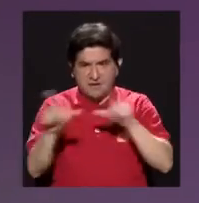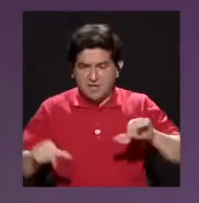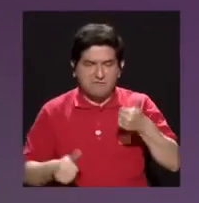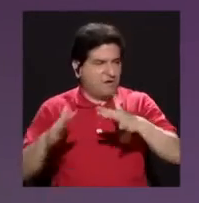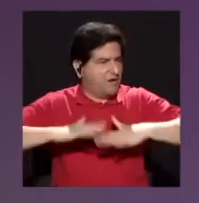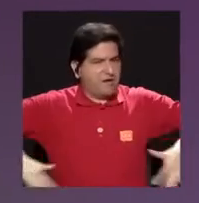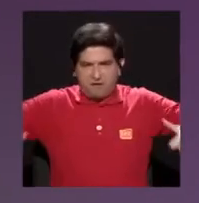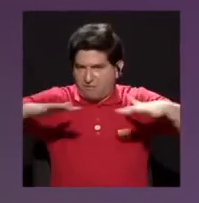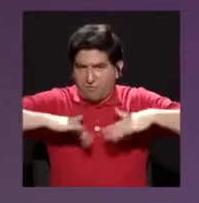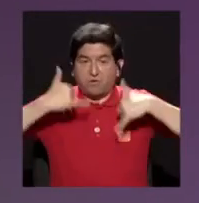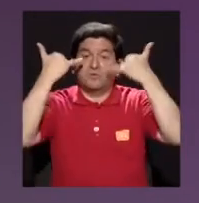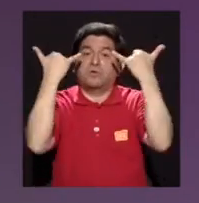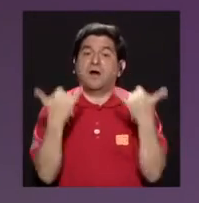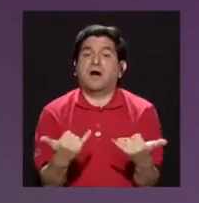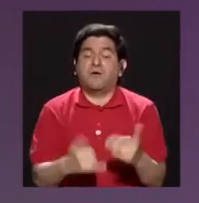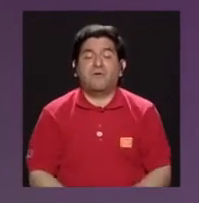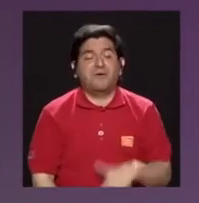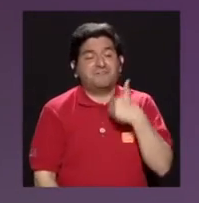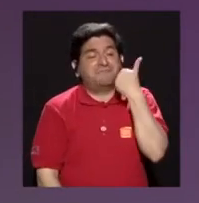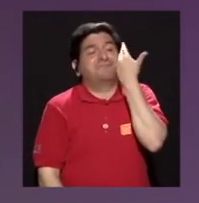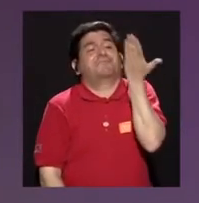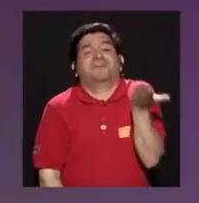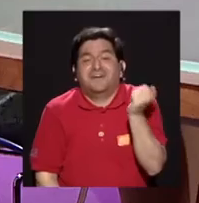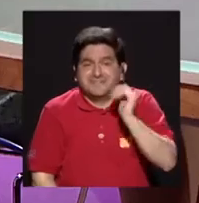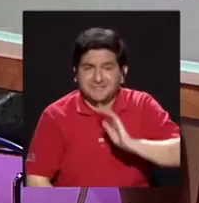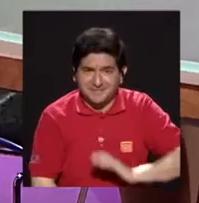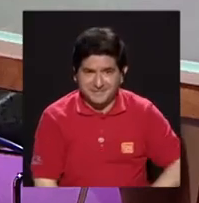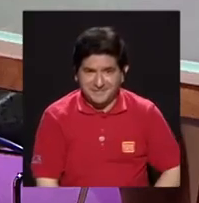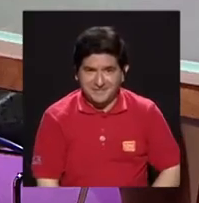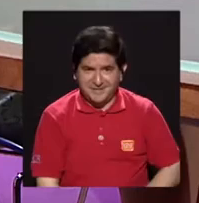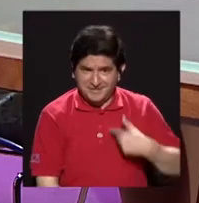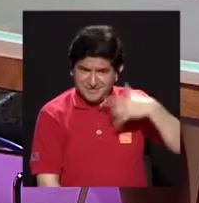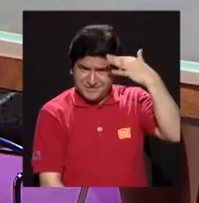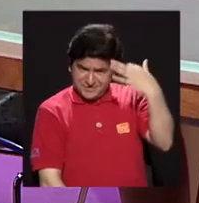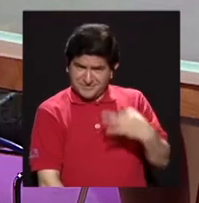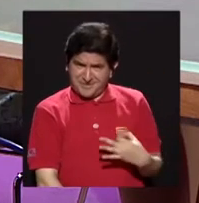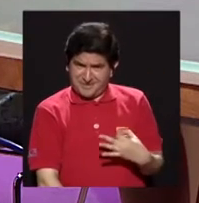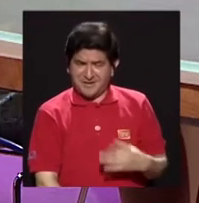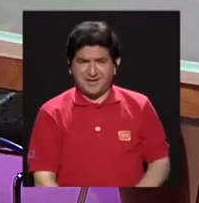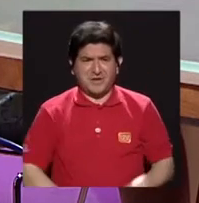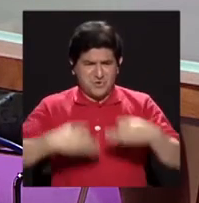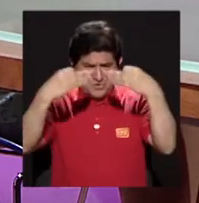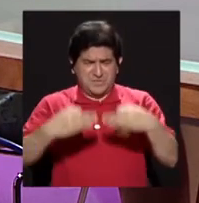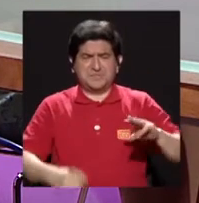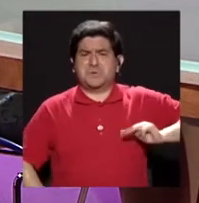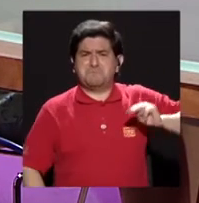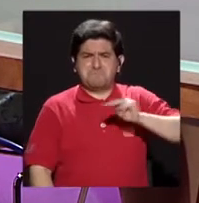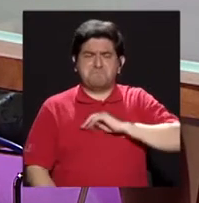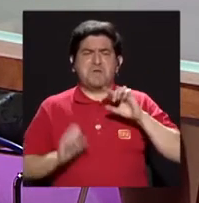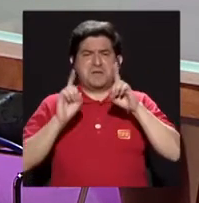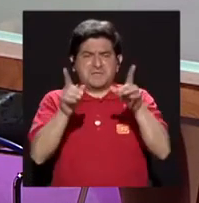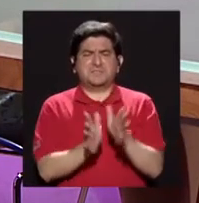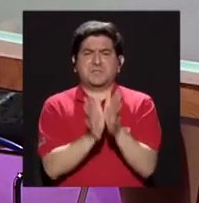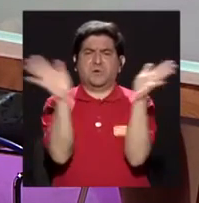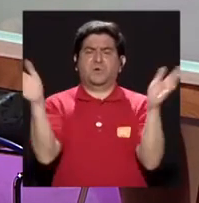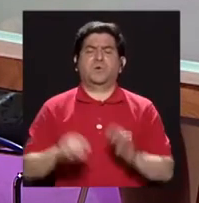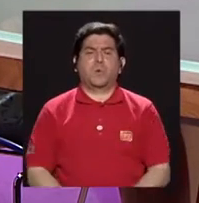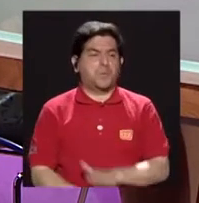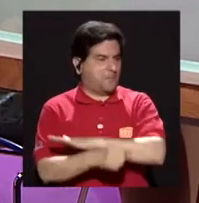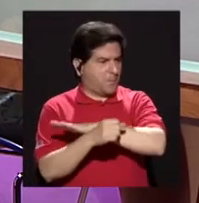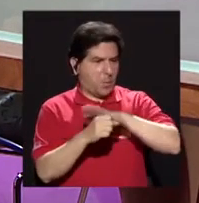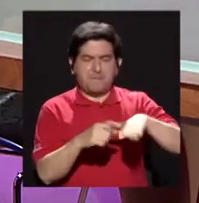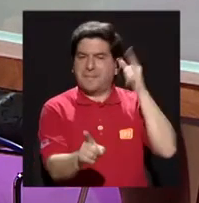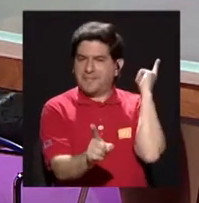otros espacios, pero que ahora resulta muchísimo más fácil. Yo creo que la directriz del Ministerio de Educación Pública era